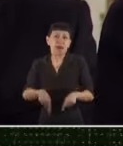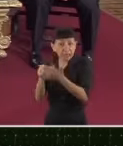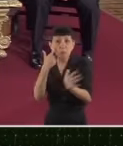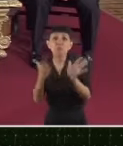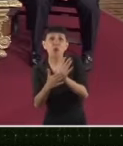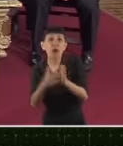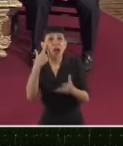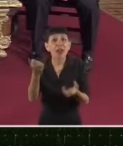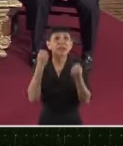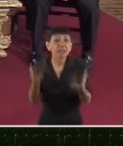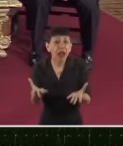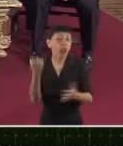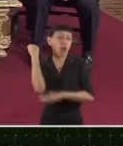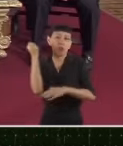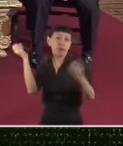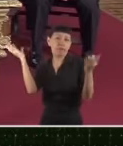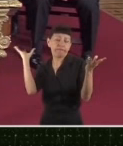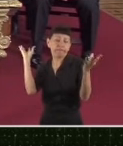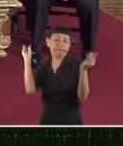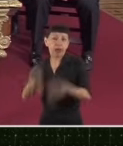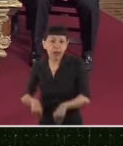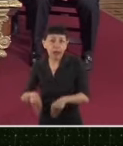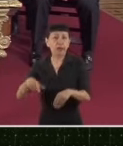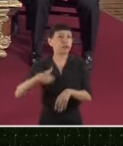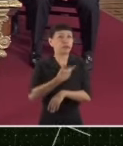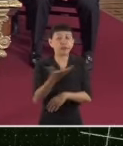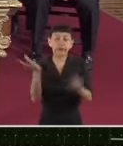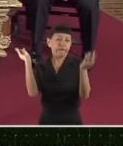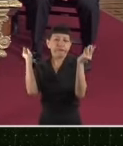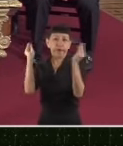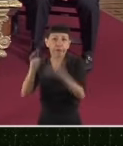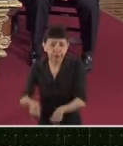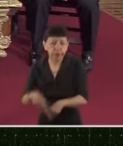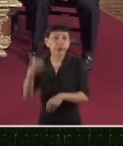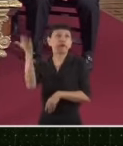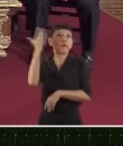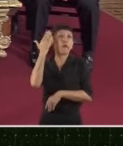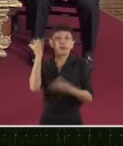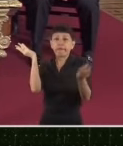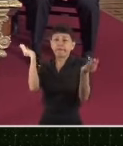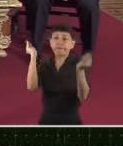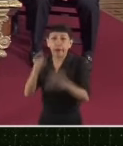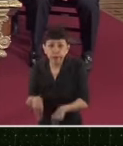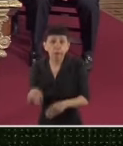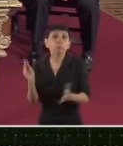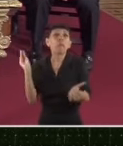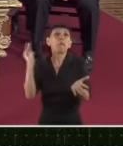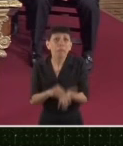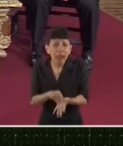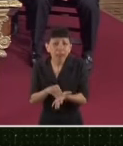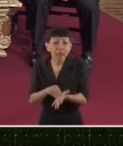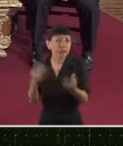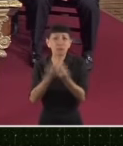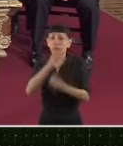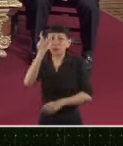se elimina en el proyecto el fondo para subsidiar el funcionamiento de las políticas de fomento del cine, se eliminó el